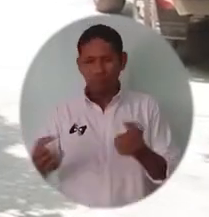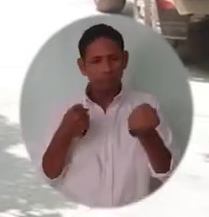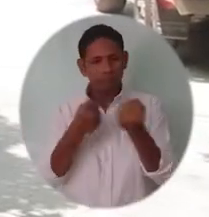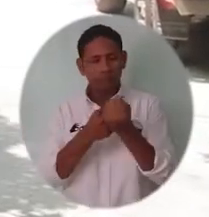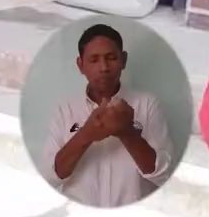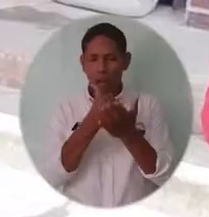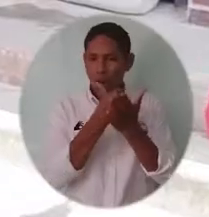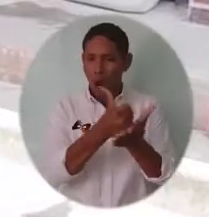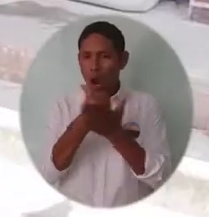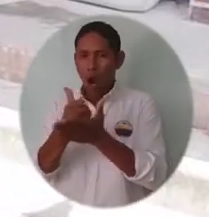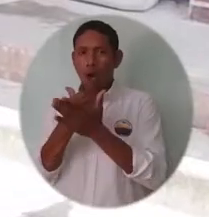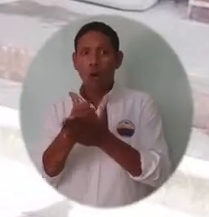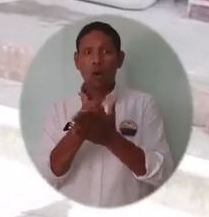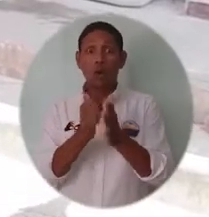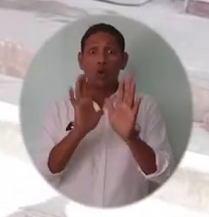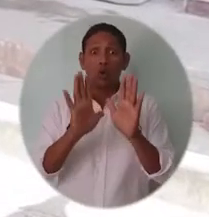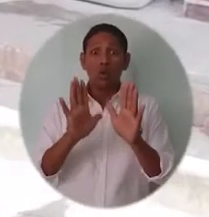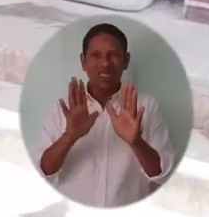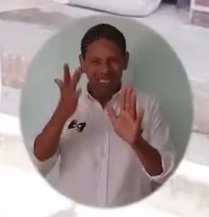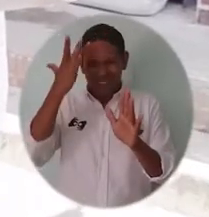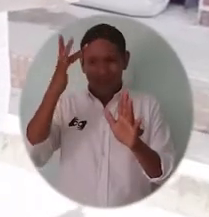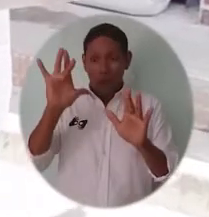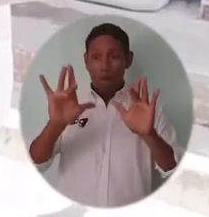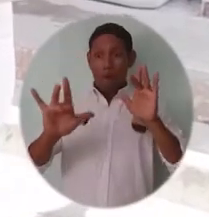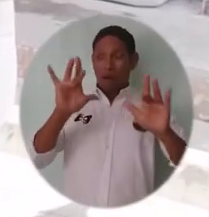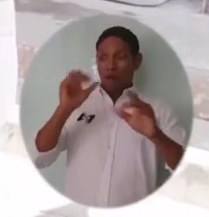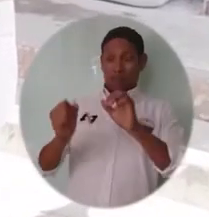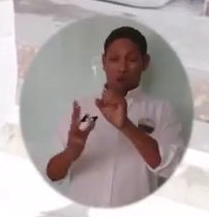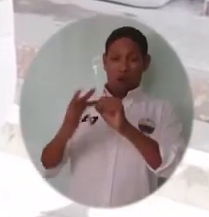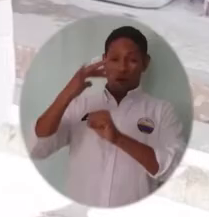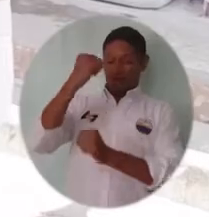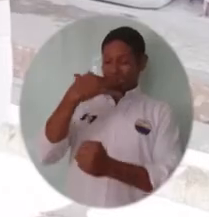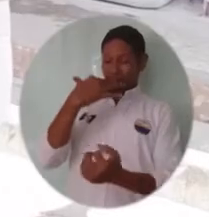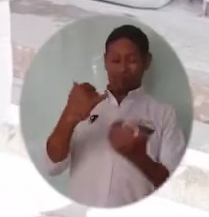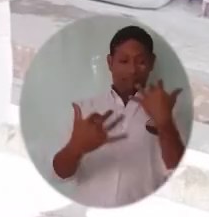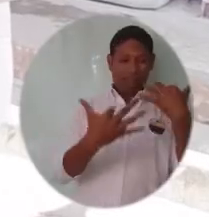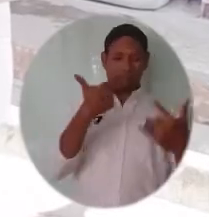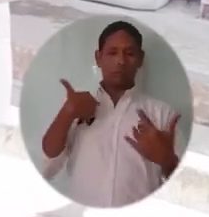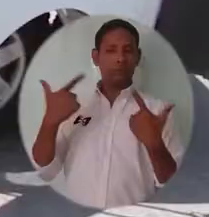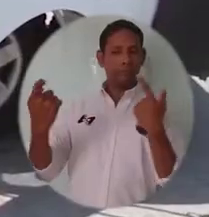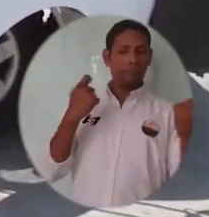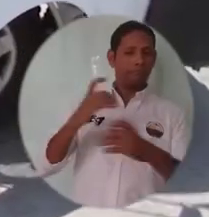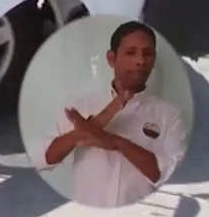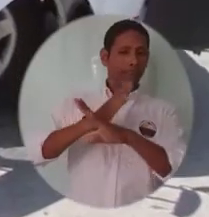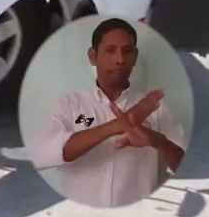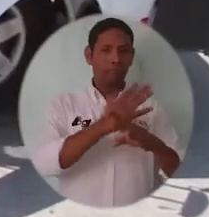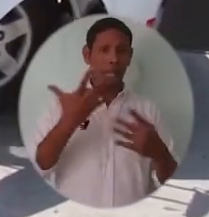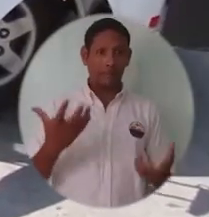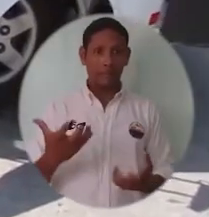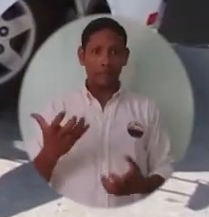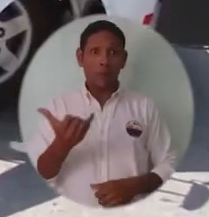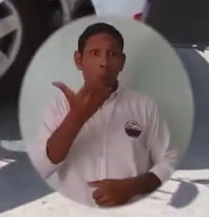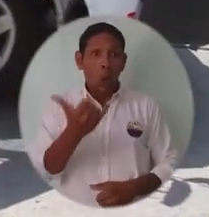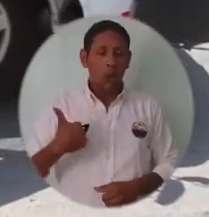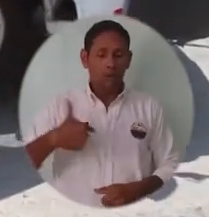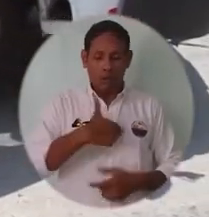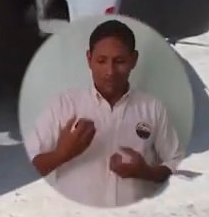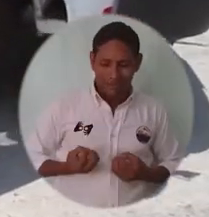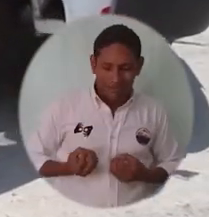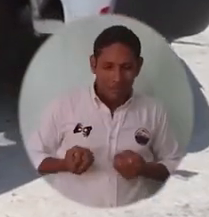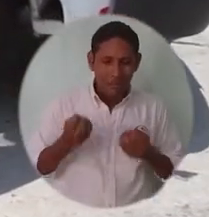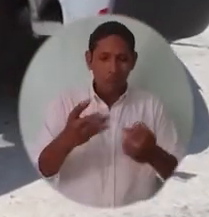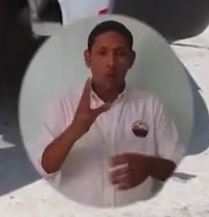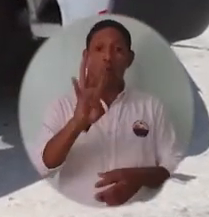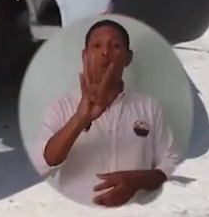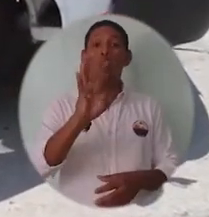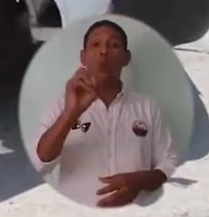1.200 internos. El día de hoy realizamos la entrega de 400 jabones, máscaras de protección y batas quirúrgicas para el personal médico y